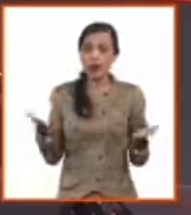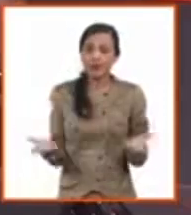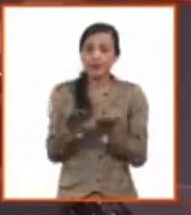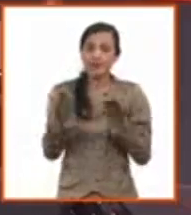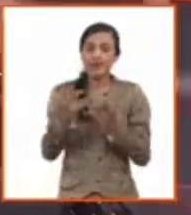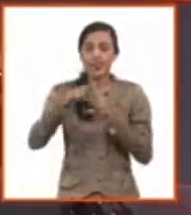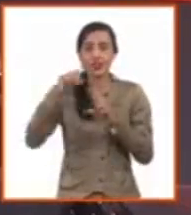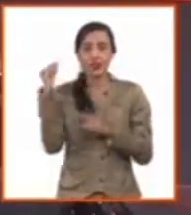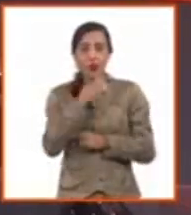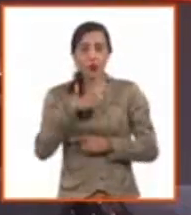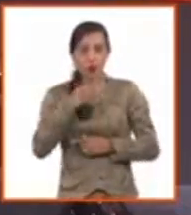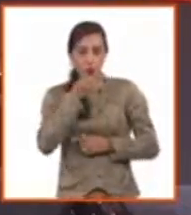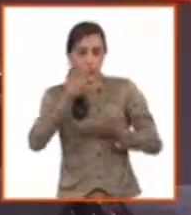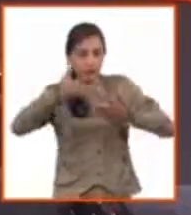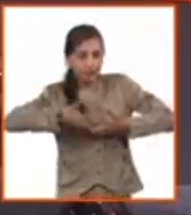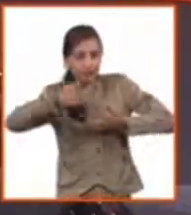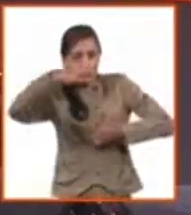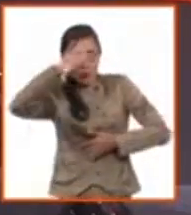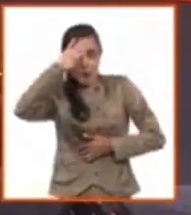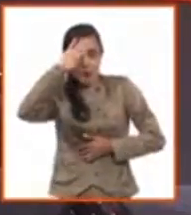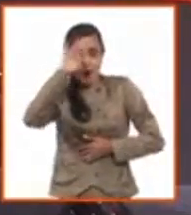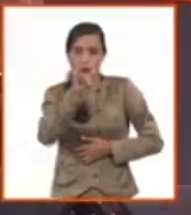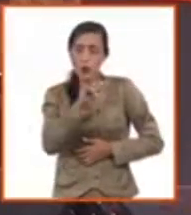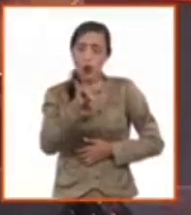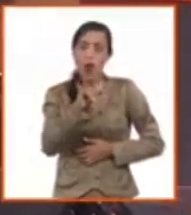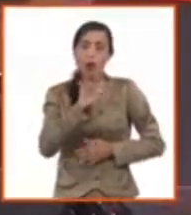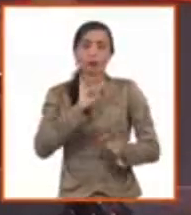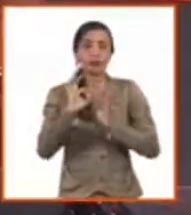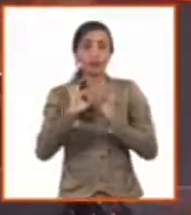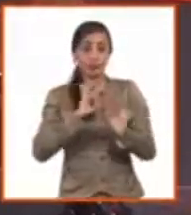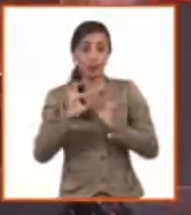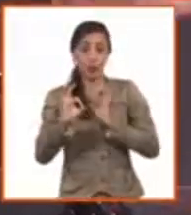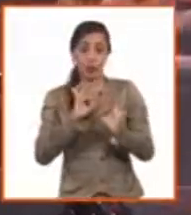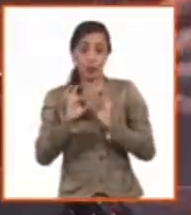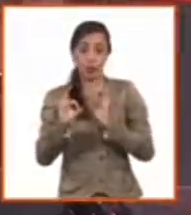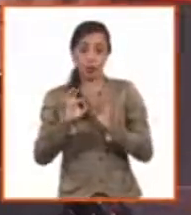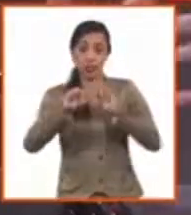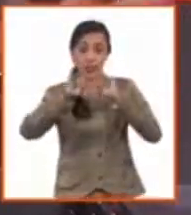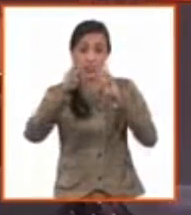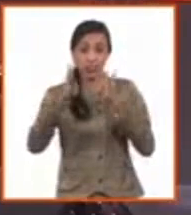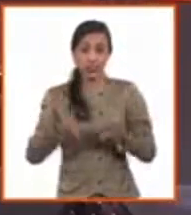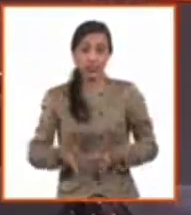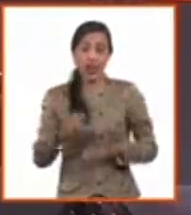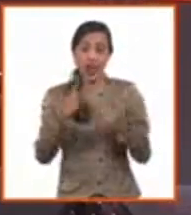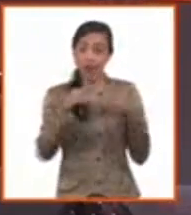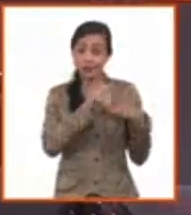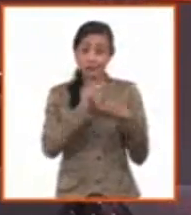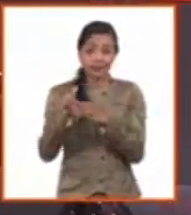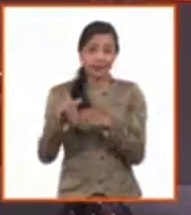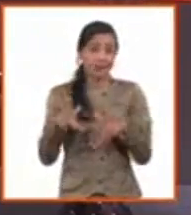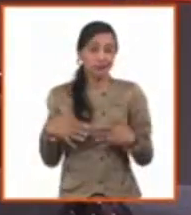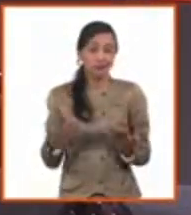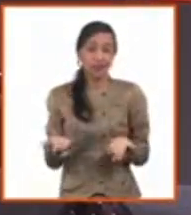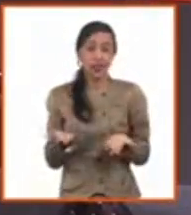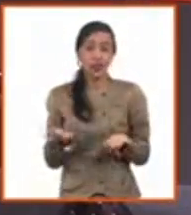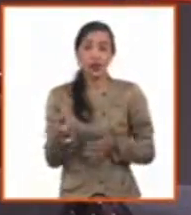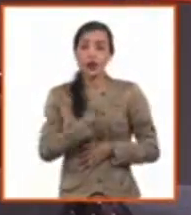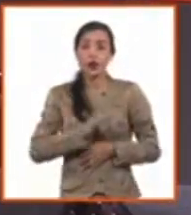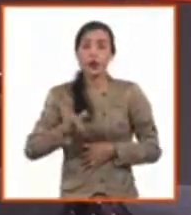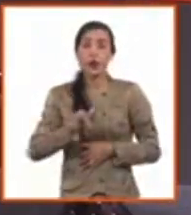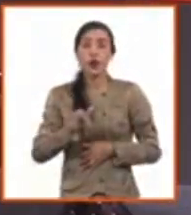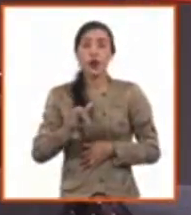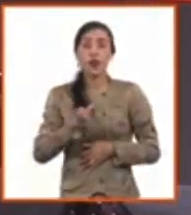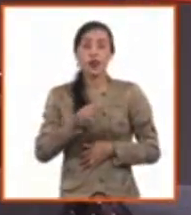también la sustitución de importaciones hay son soluciones de seguridad yo creo que tenemos un producto líder ahí que es el